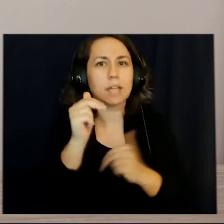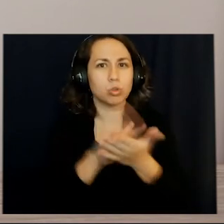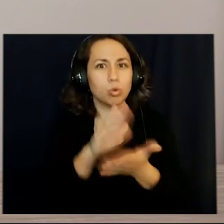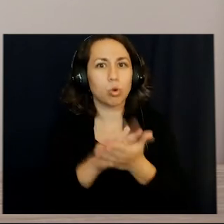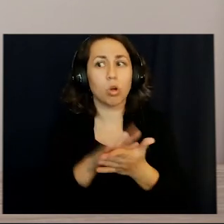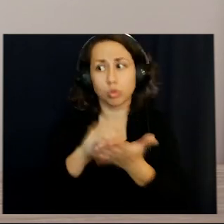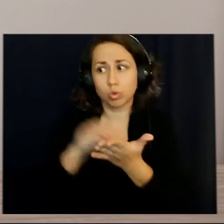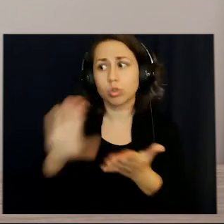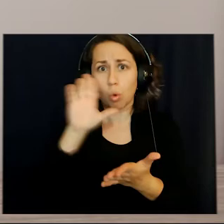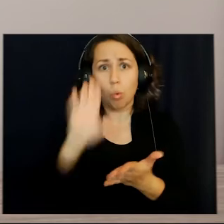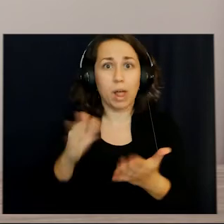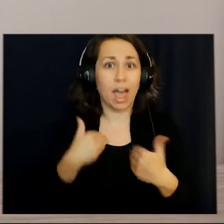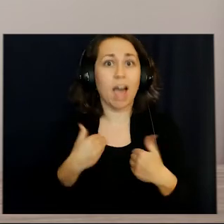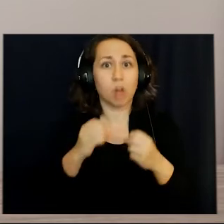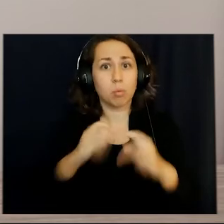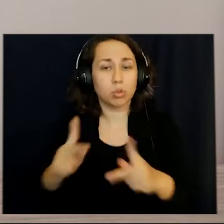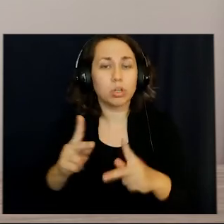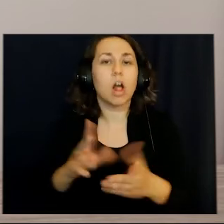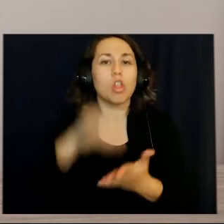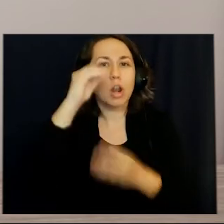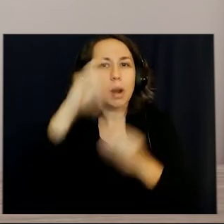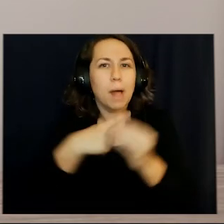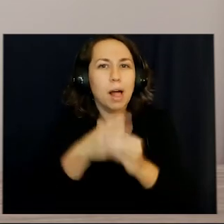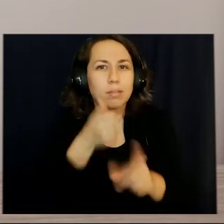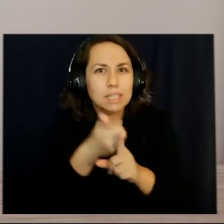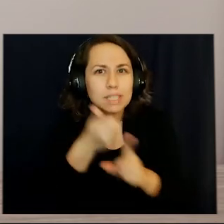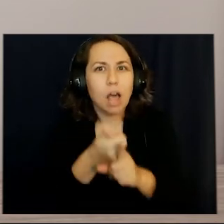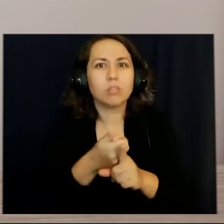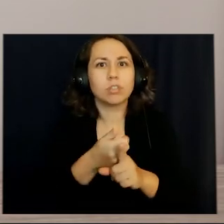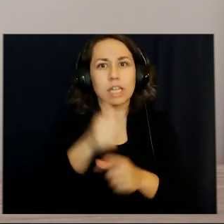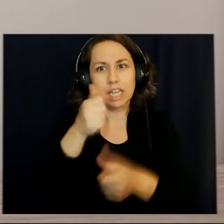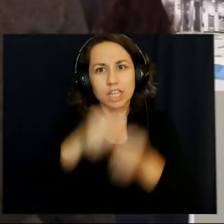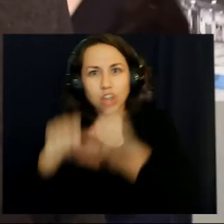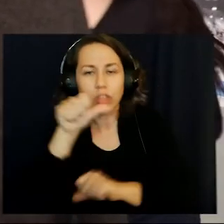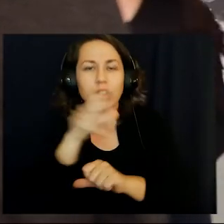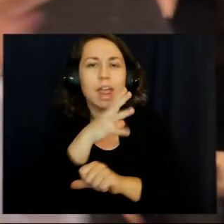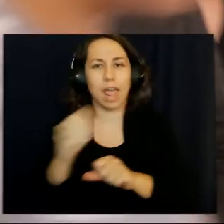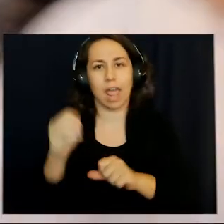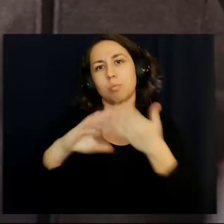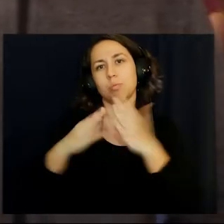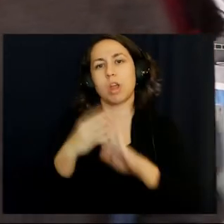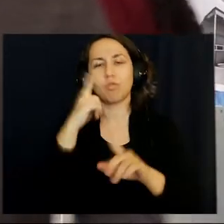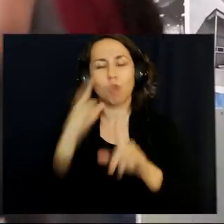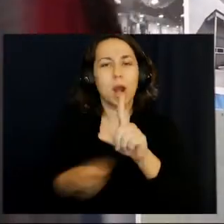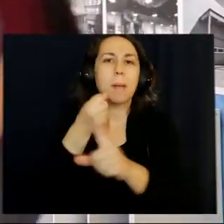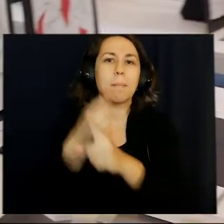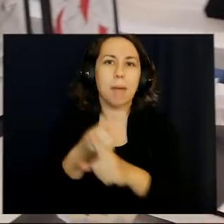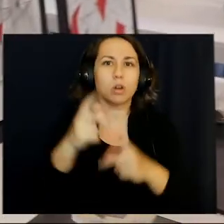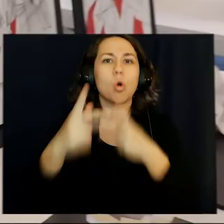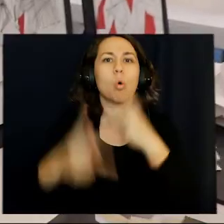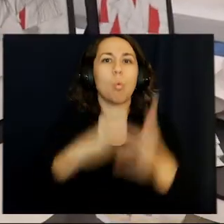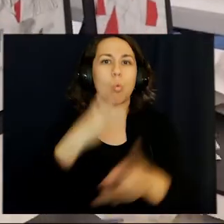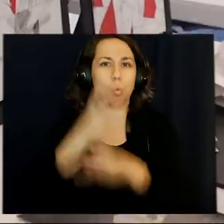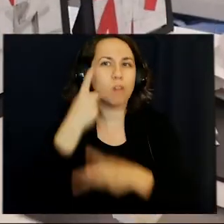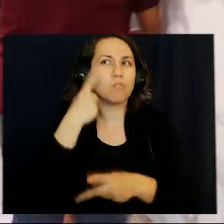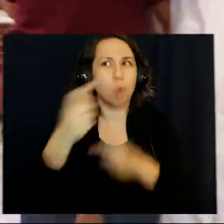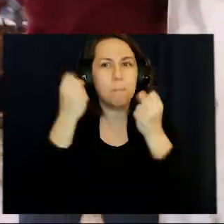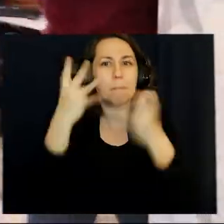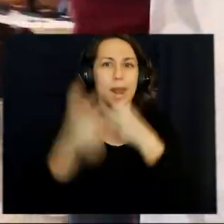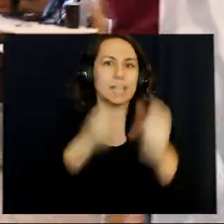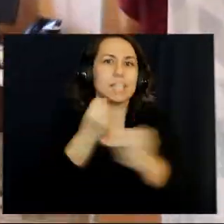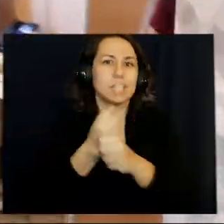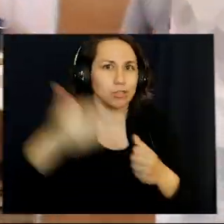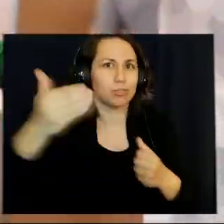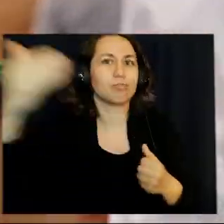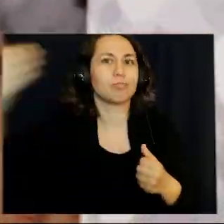aprender de sí mismos y su comunidad para afectar al mundo en el futuro. Has llegado hasta arriba de tu clase para